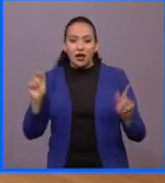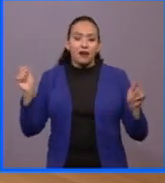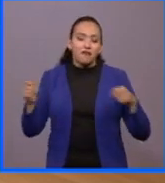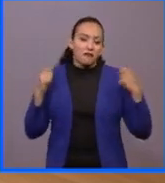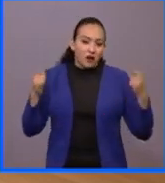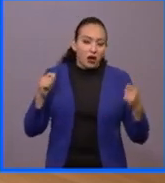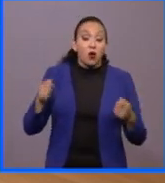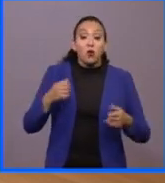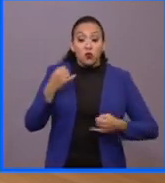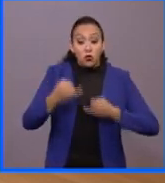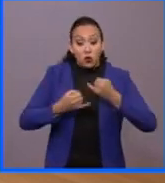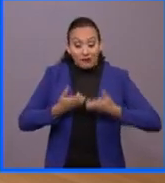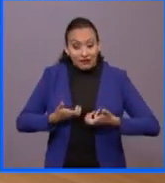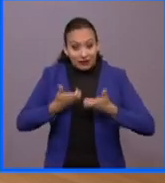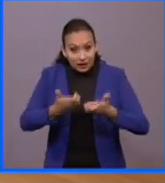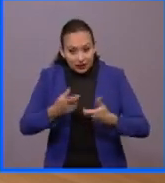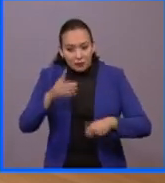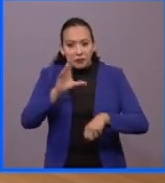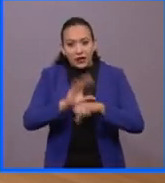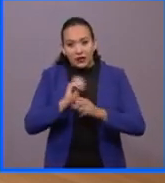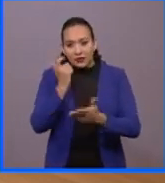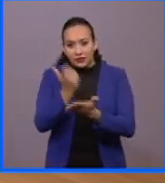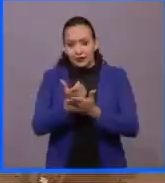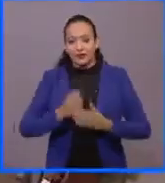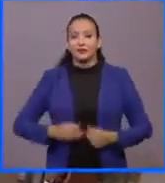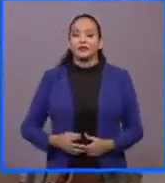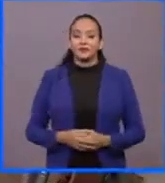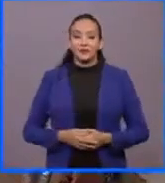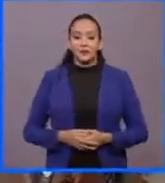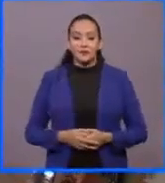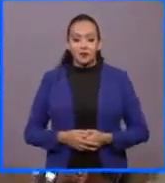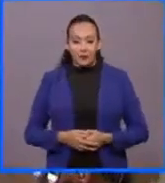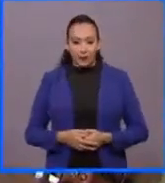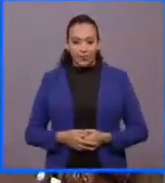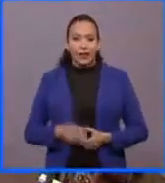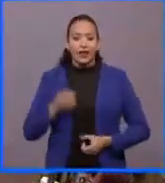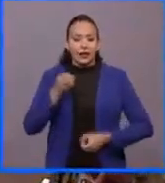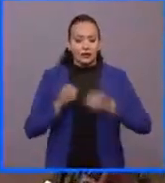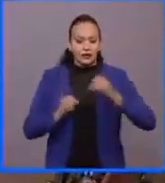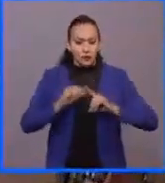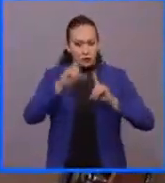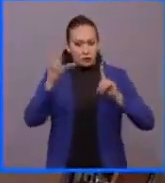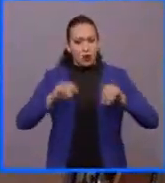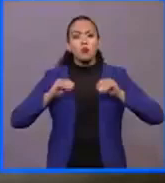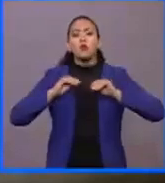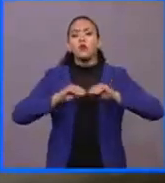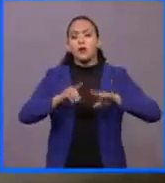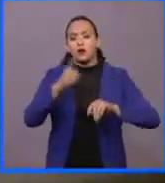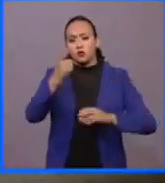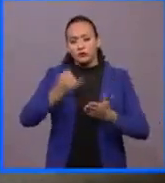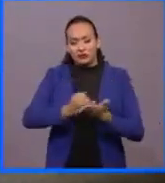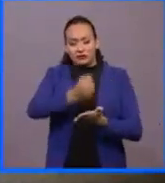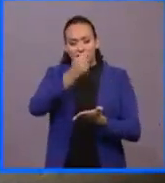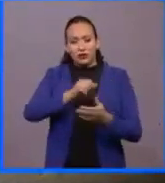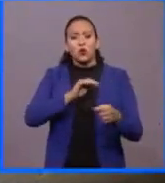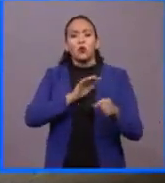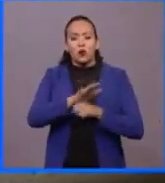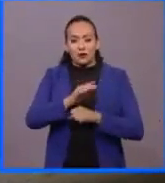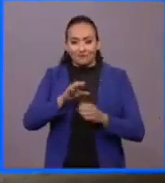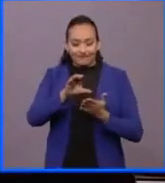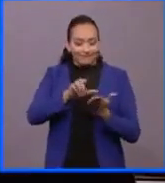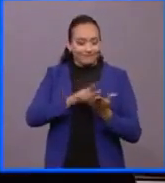en la vía pública, entre otros temas. La Suprema Corte publicó la sentencia del Pleno en la acción